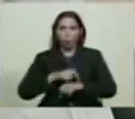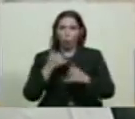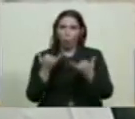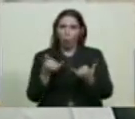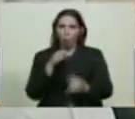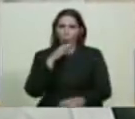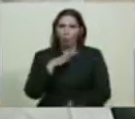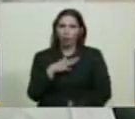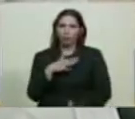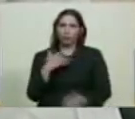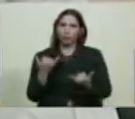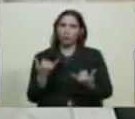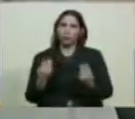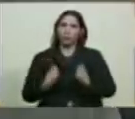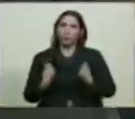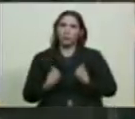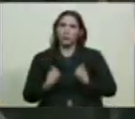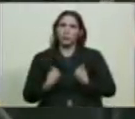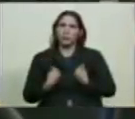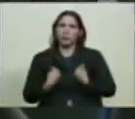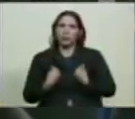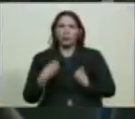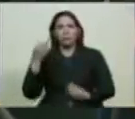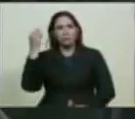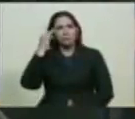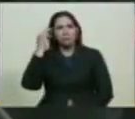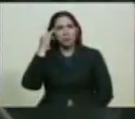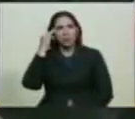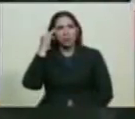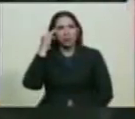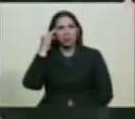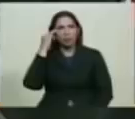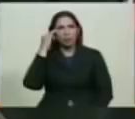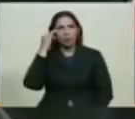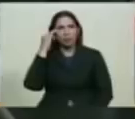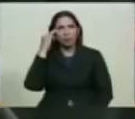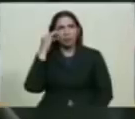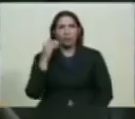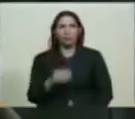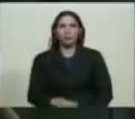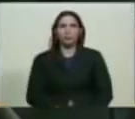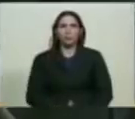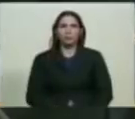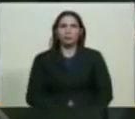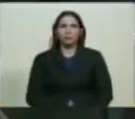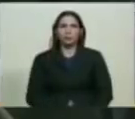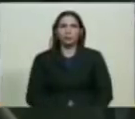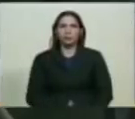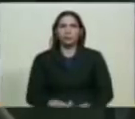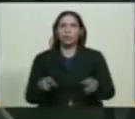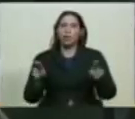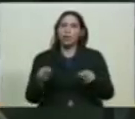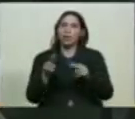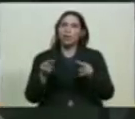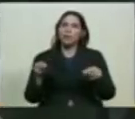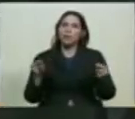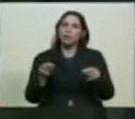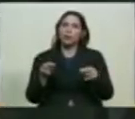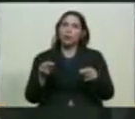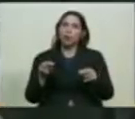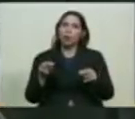vive la patria, me viene a la mente una frase del himno del alma mater de la Armada Bolivariana.